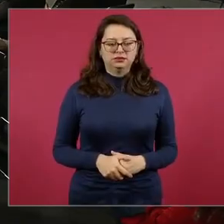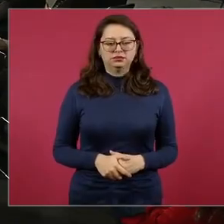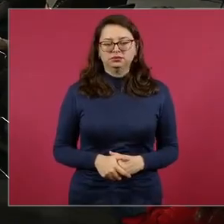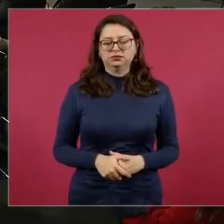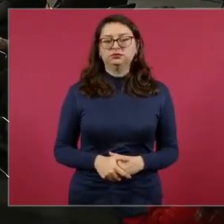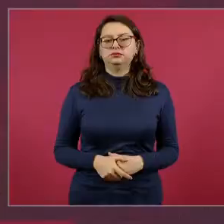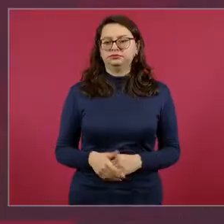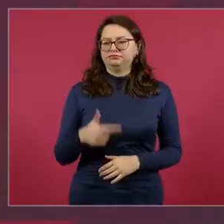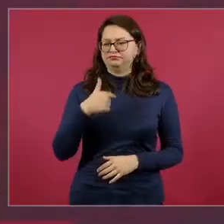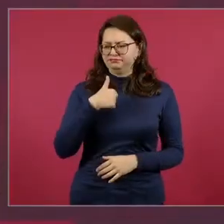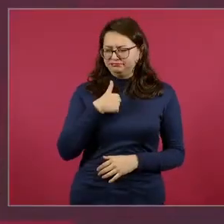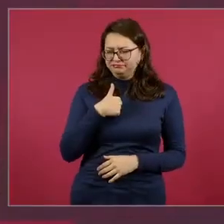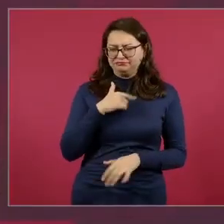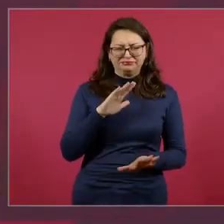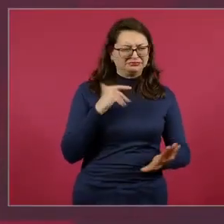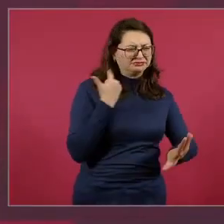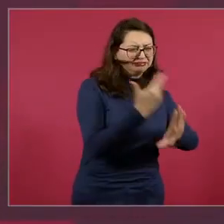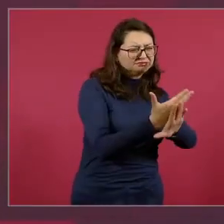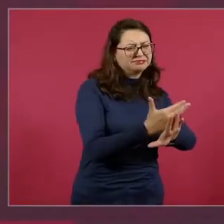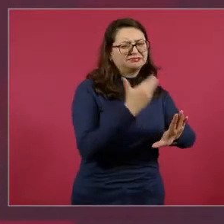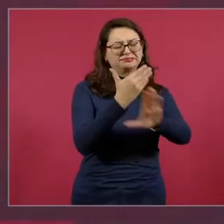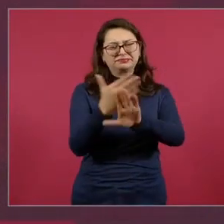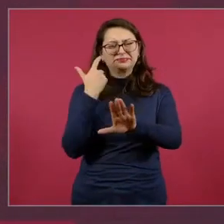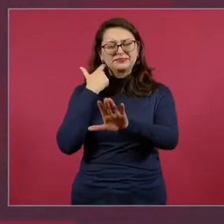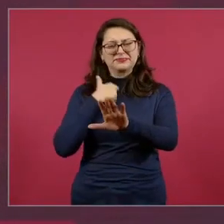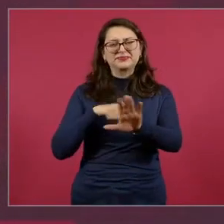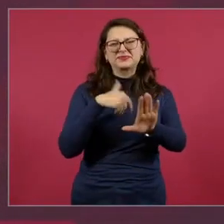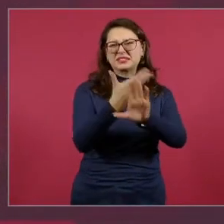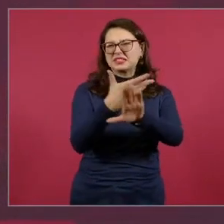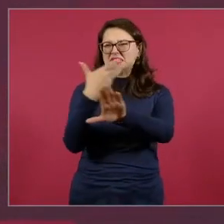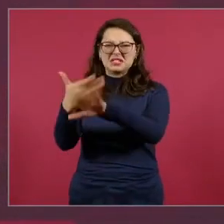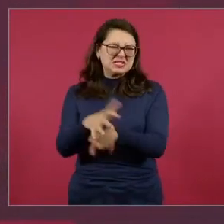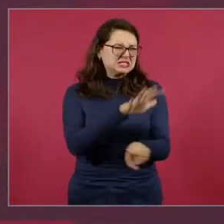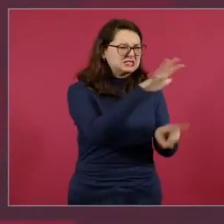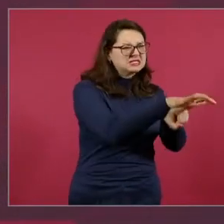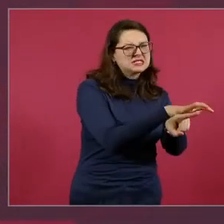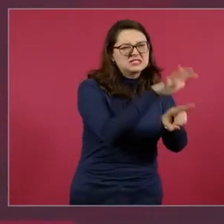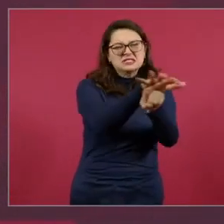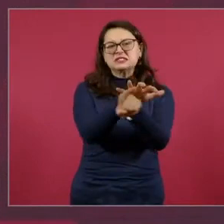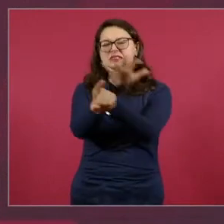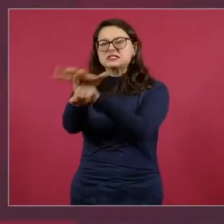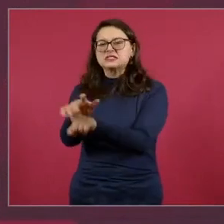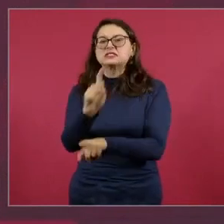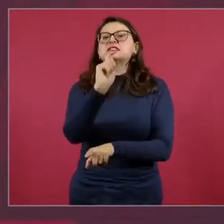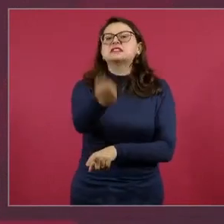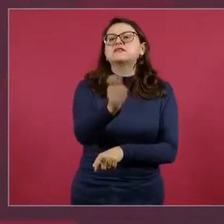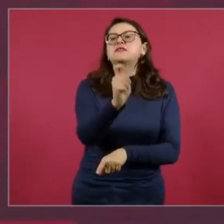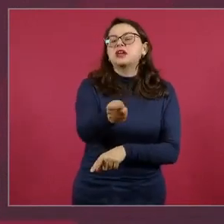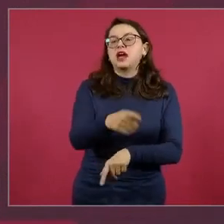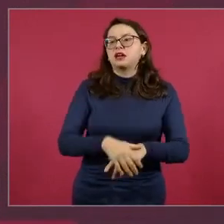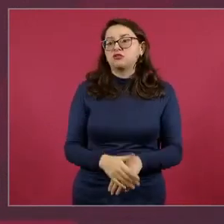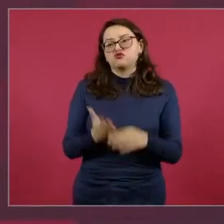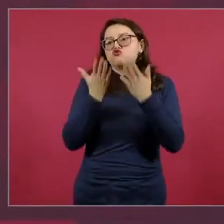solución. Recurren a la fuerza los que no tienen la razón.